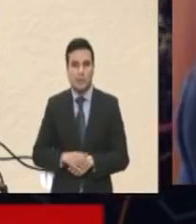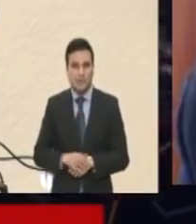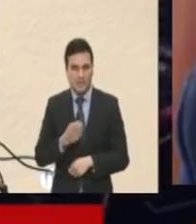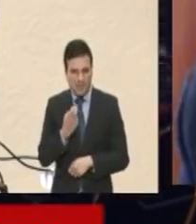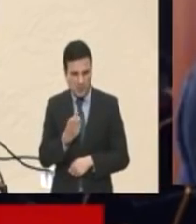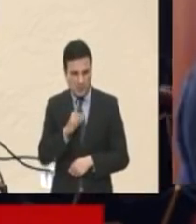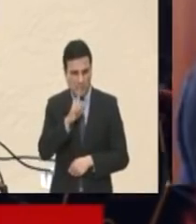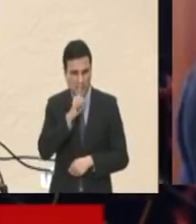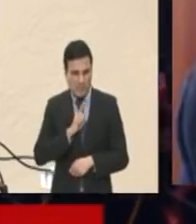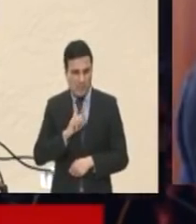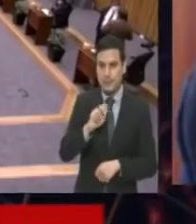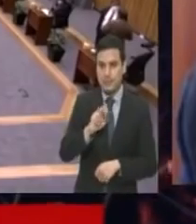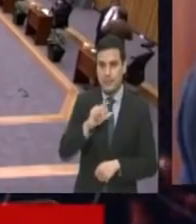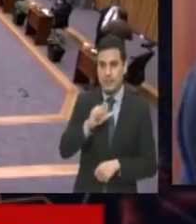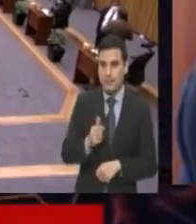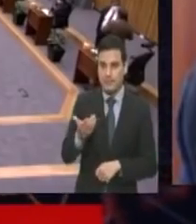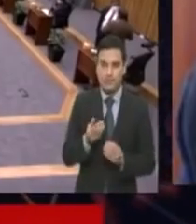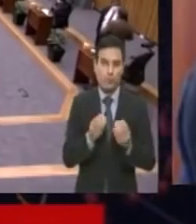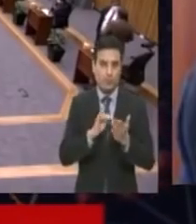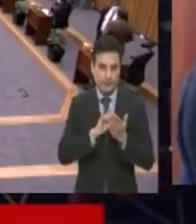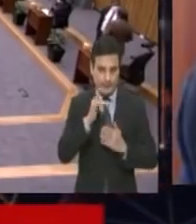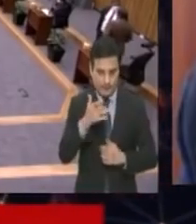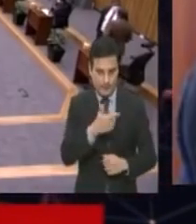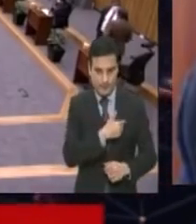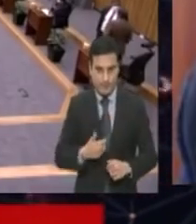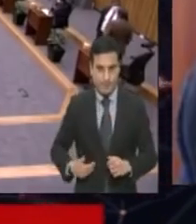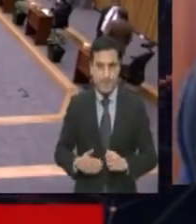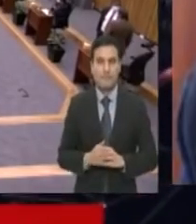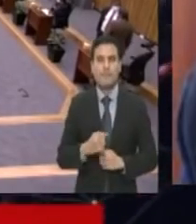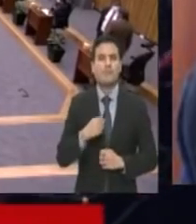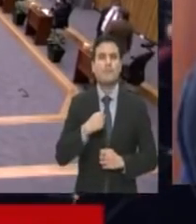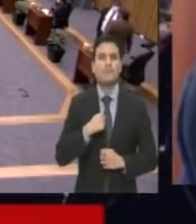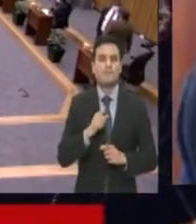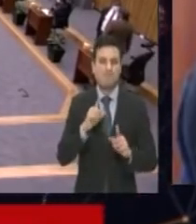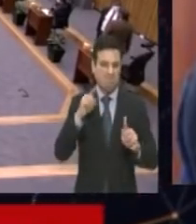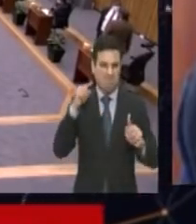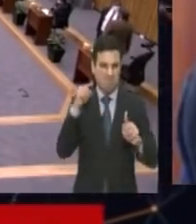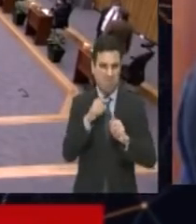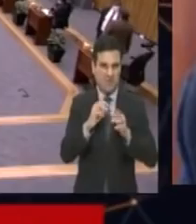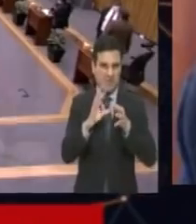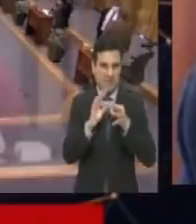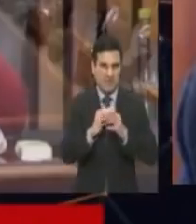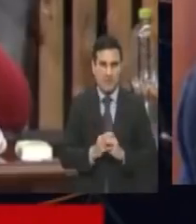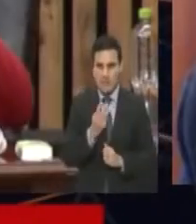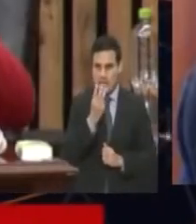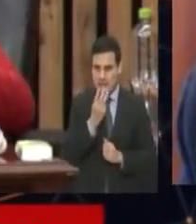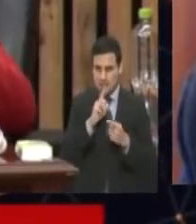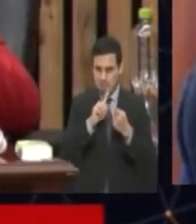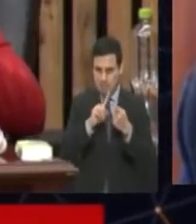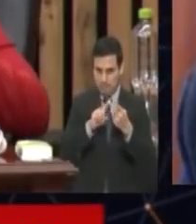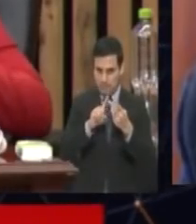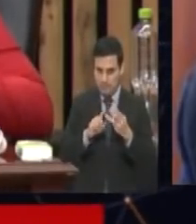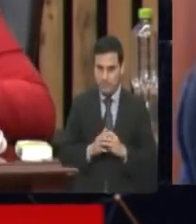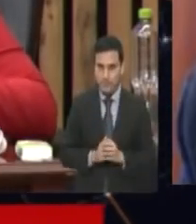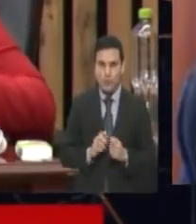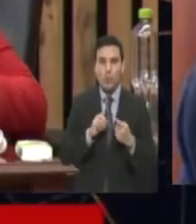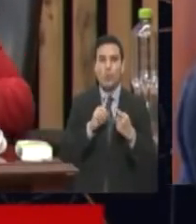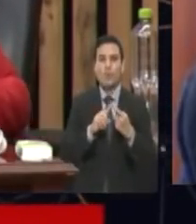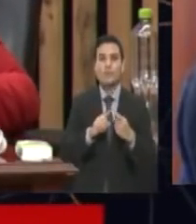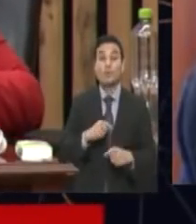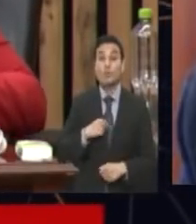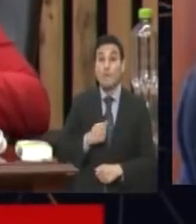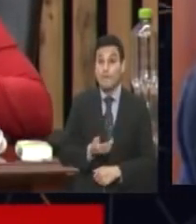ley señala, porque entonces está incurriendo en una grave falta de